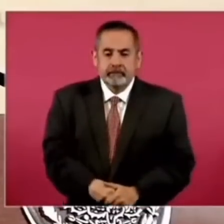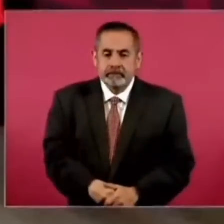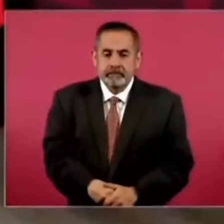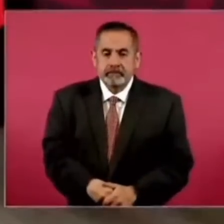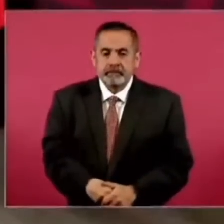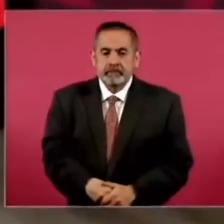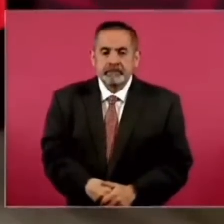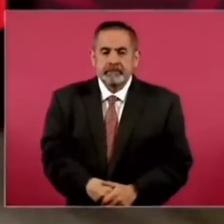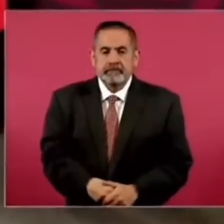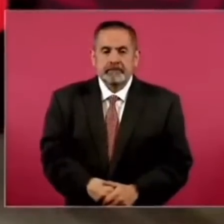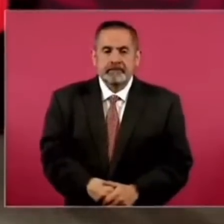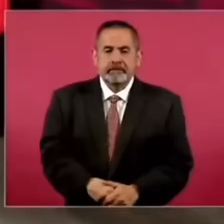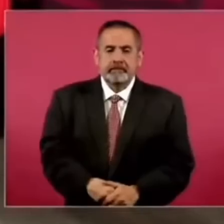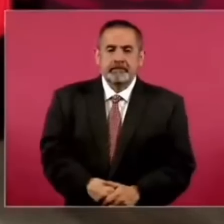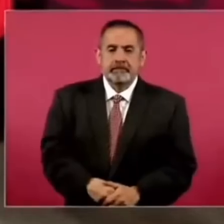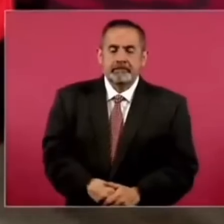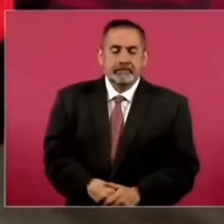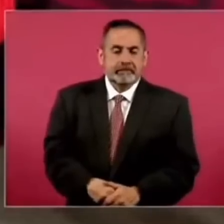Bueno, sí, porque